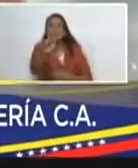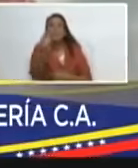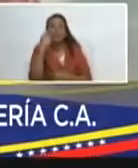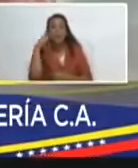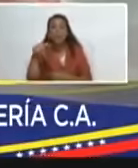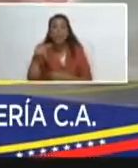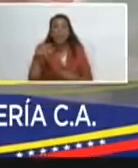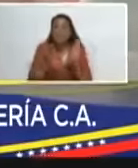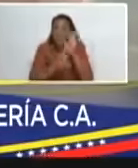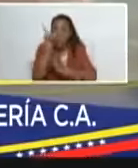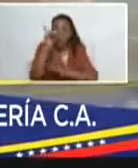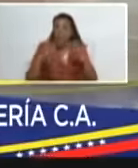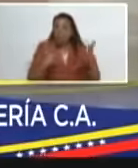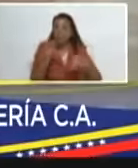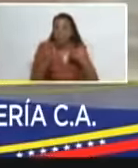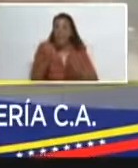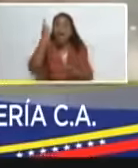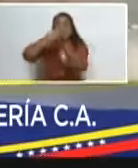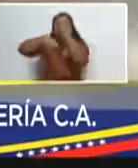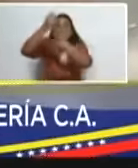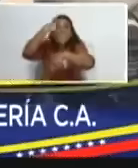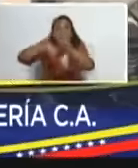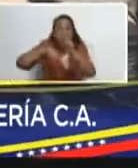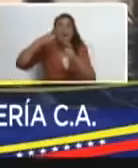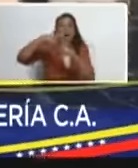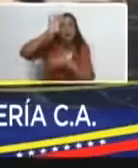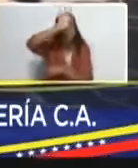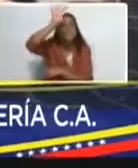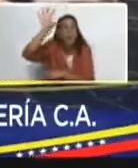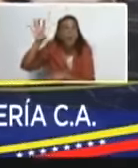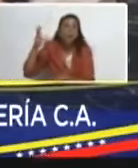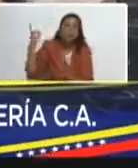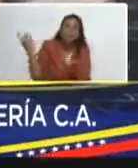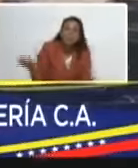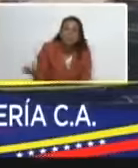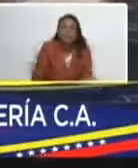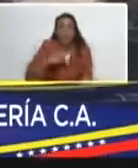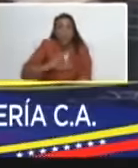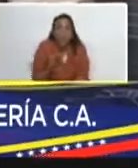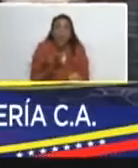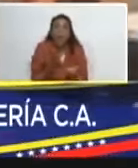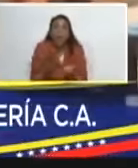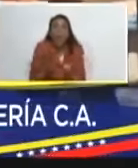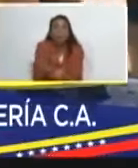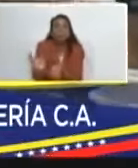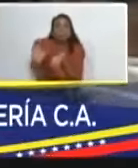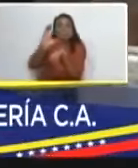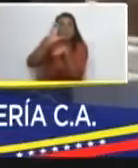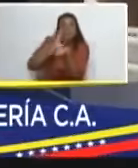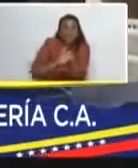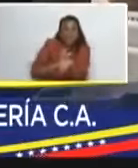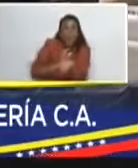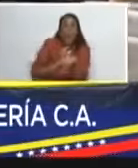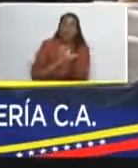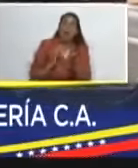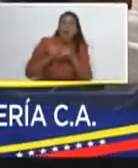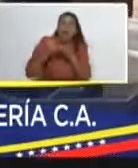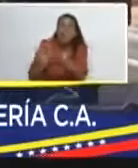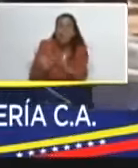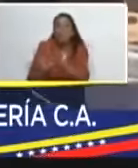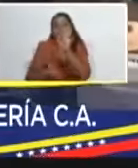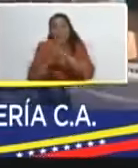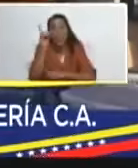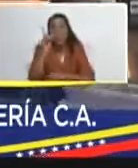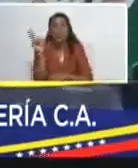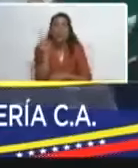para que desarrollemos la actividad económica del país y podamos de esa manera contribuir de alguna manera al